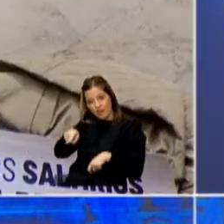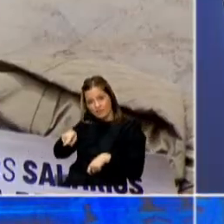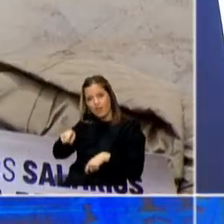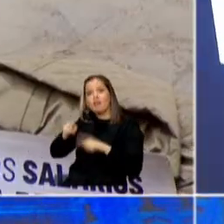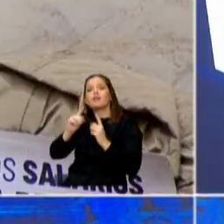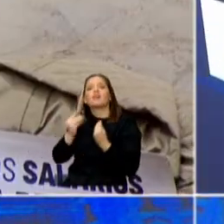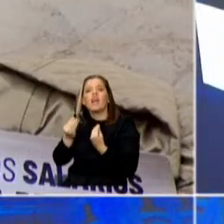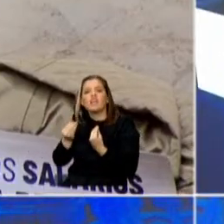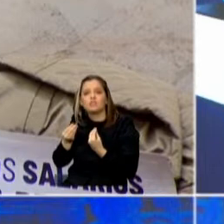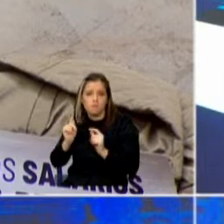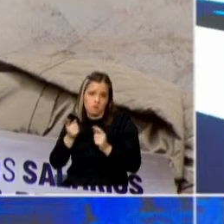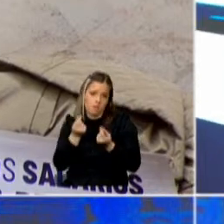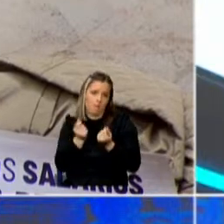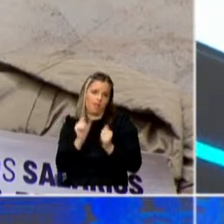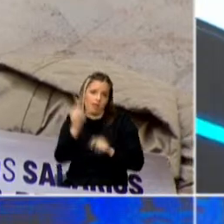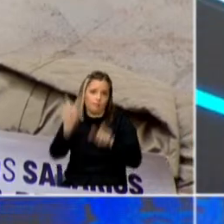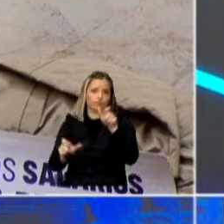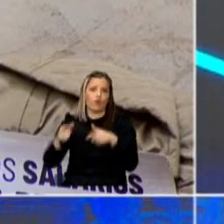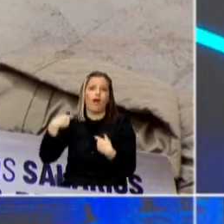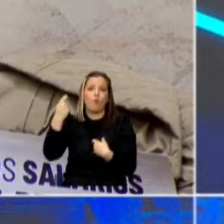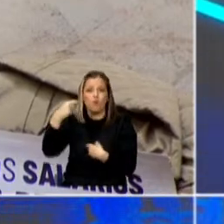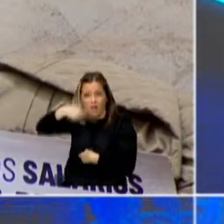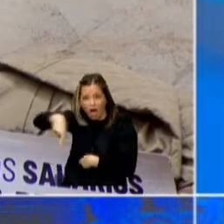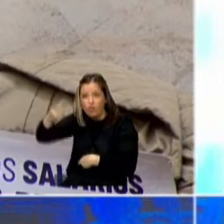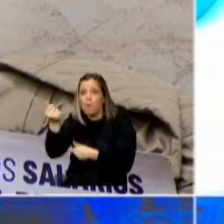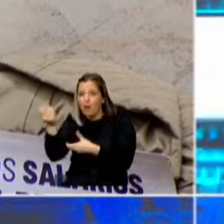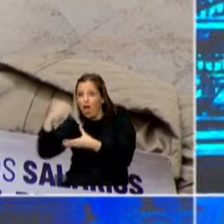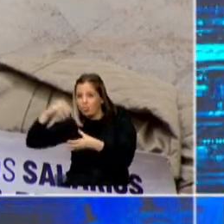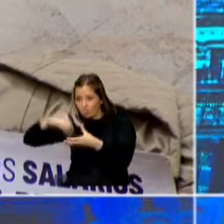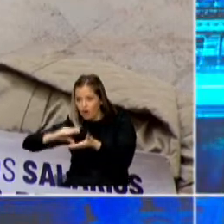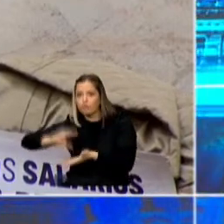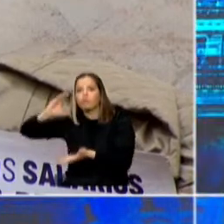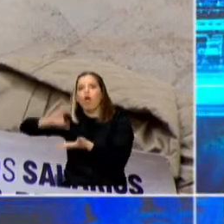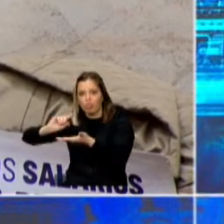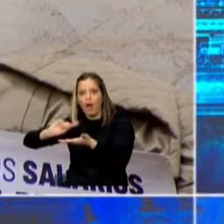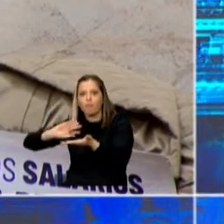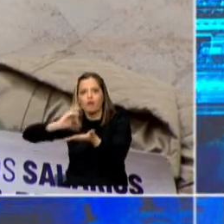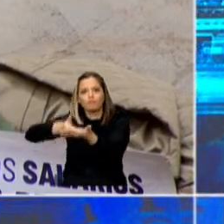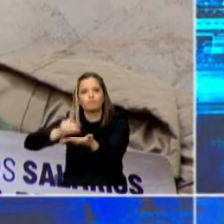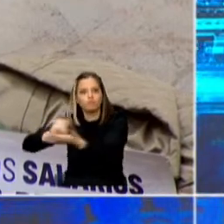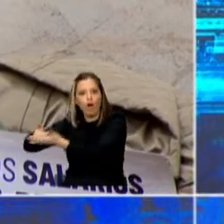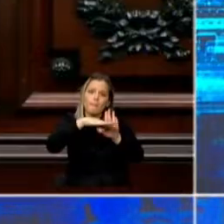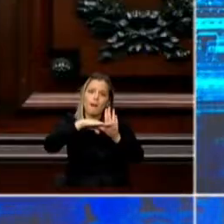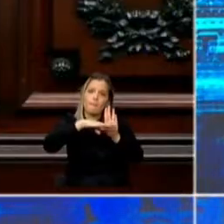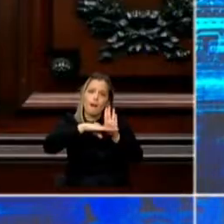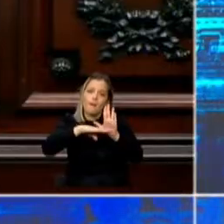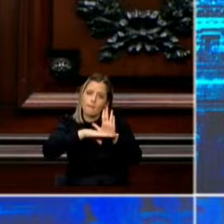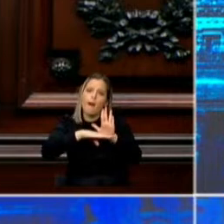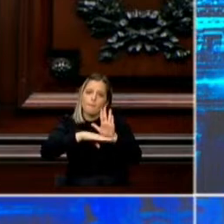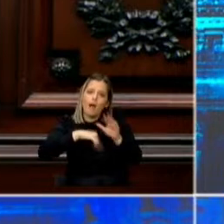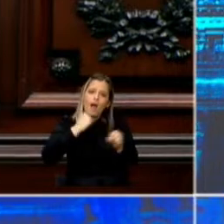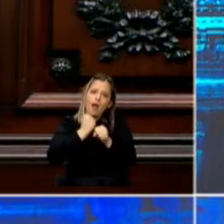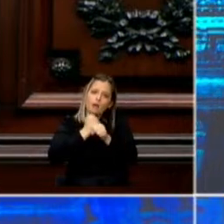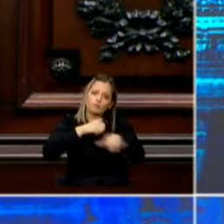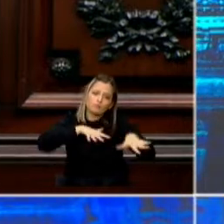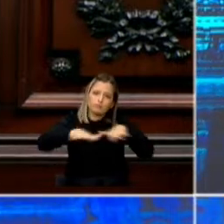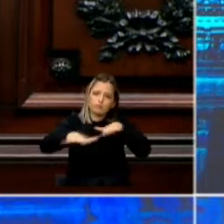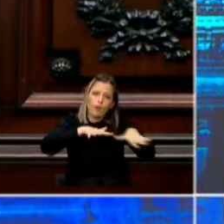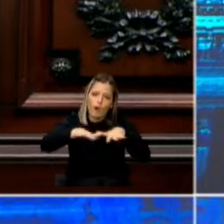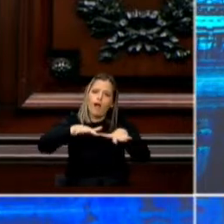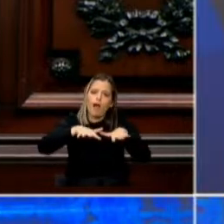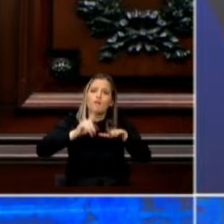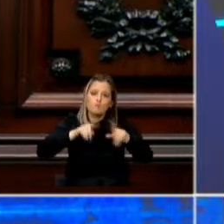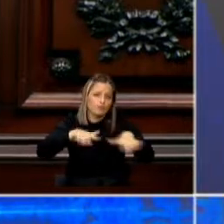de manera primaria había un informe que la Jefatura de Gabinete envió aquí al